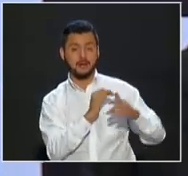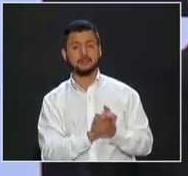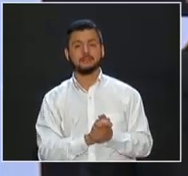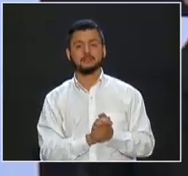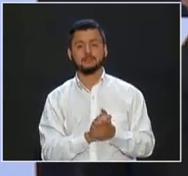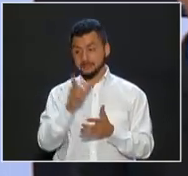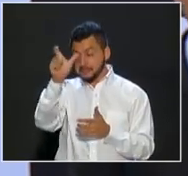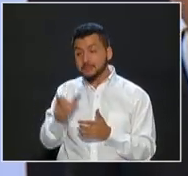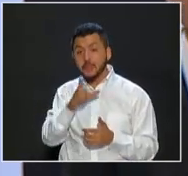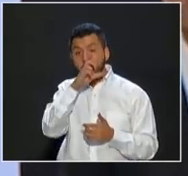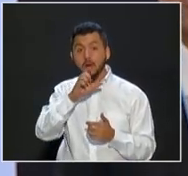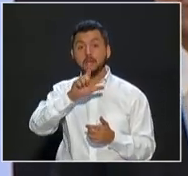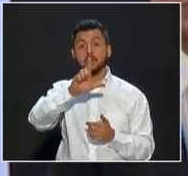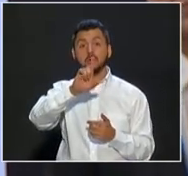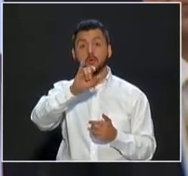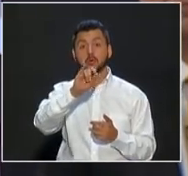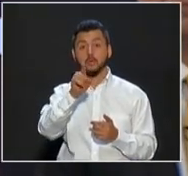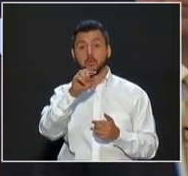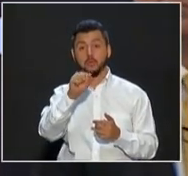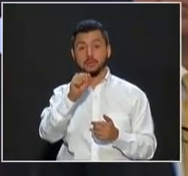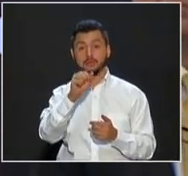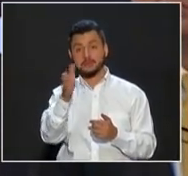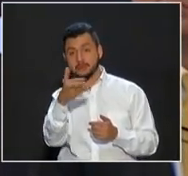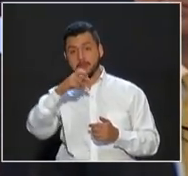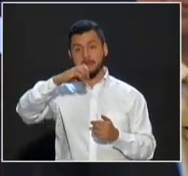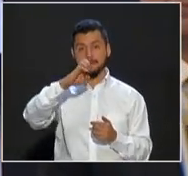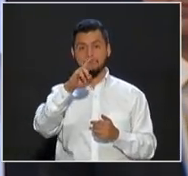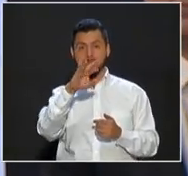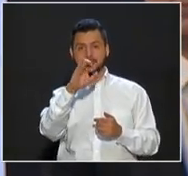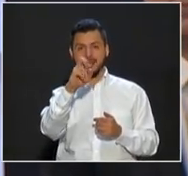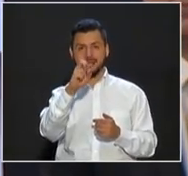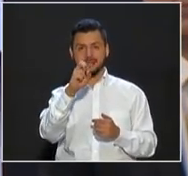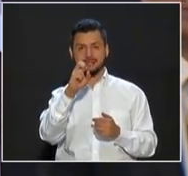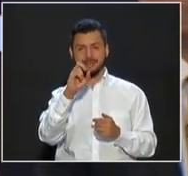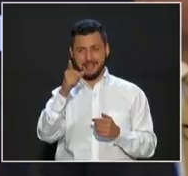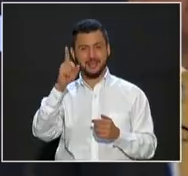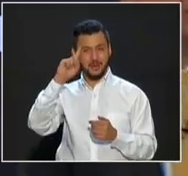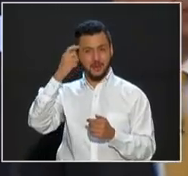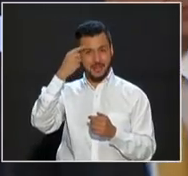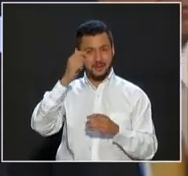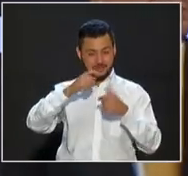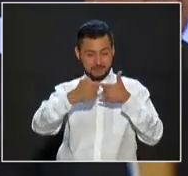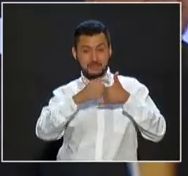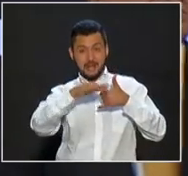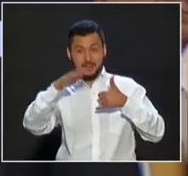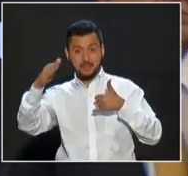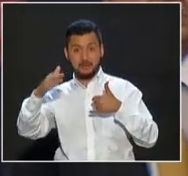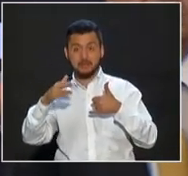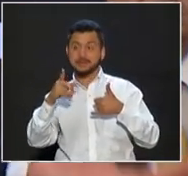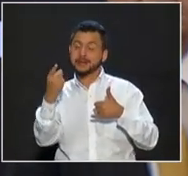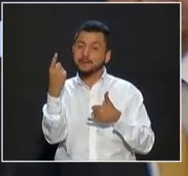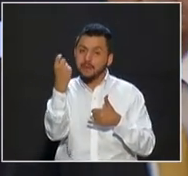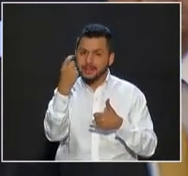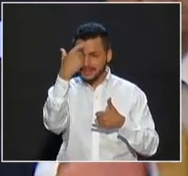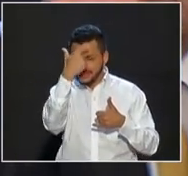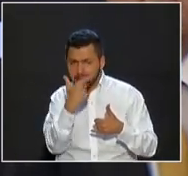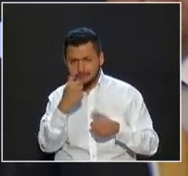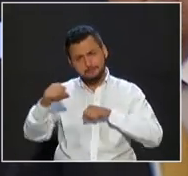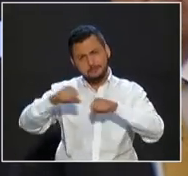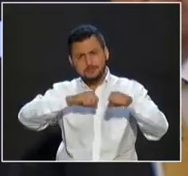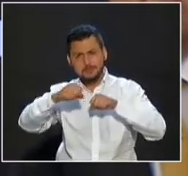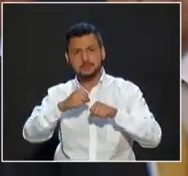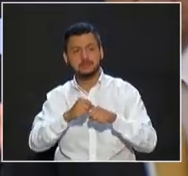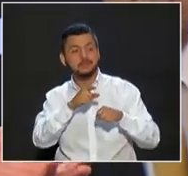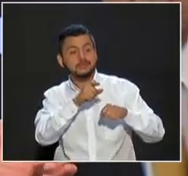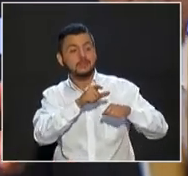determinaciones que se deben al respecto y se te está tirando la pelota con la asamblea de antioquia dice que si la asamblea va a decir esto que si